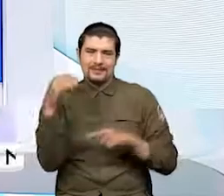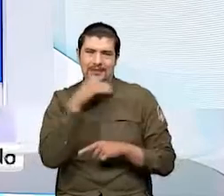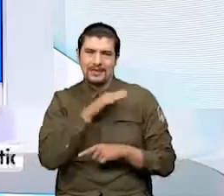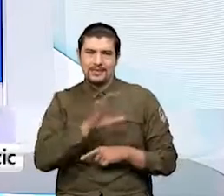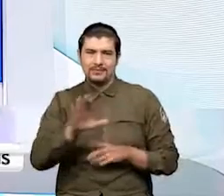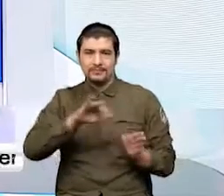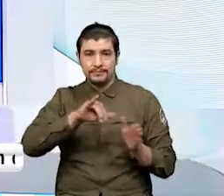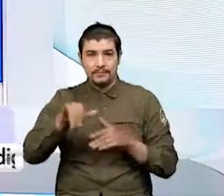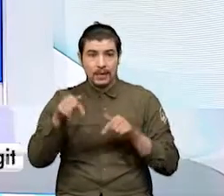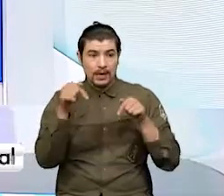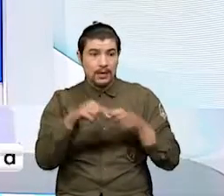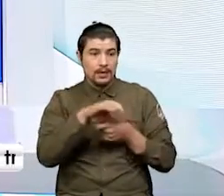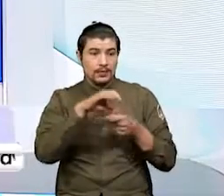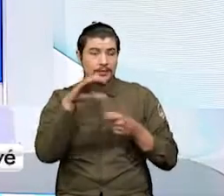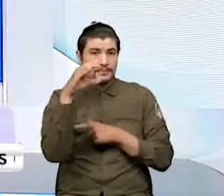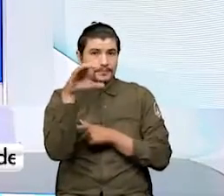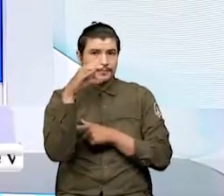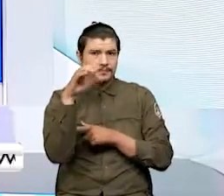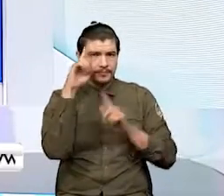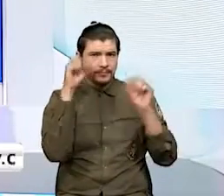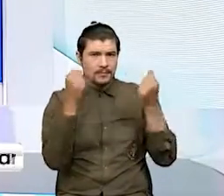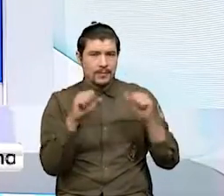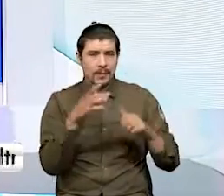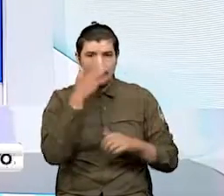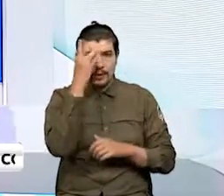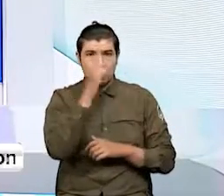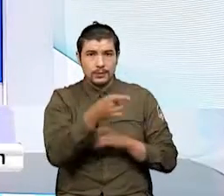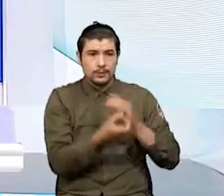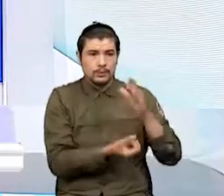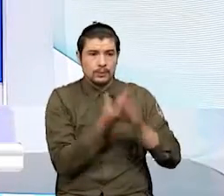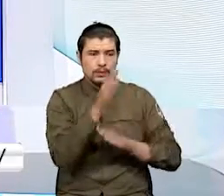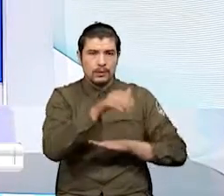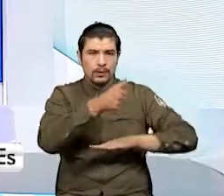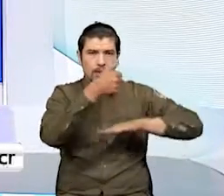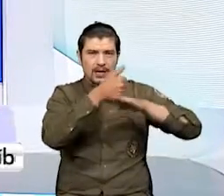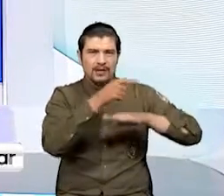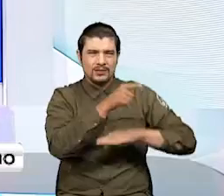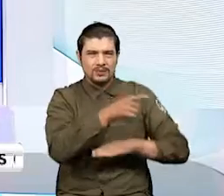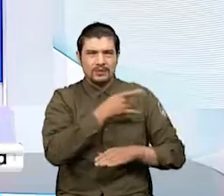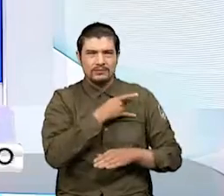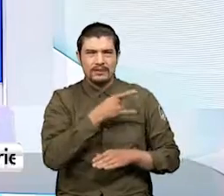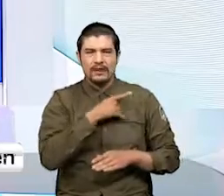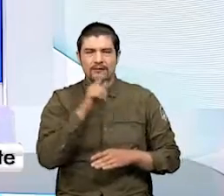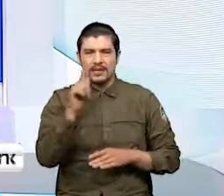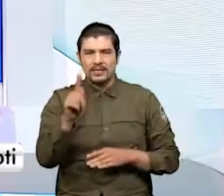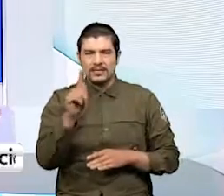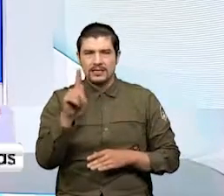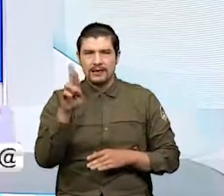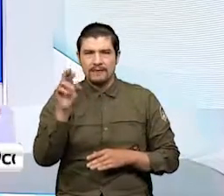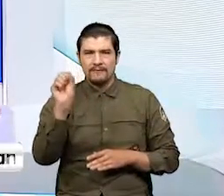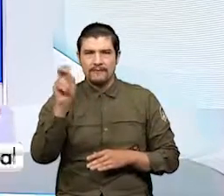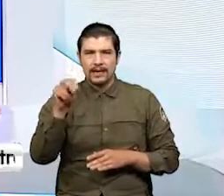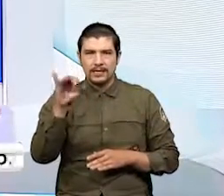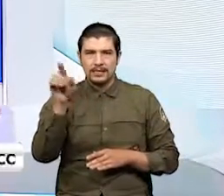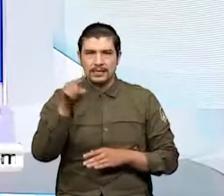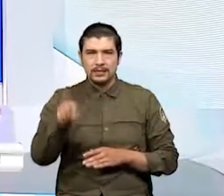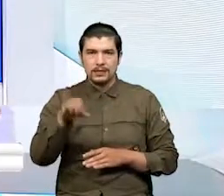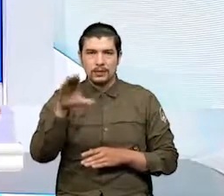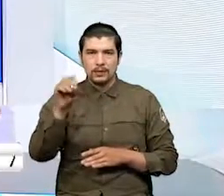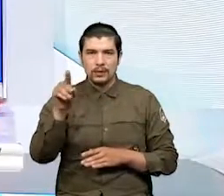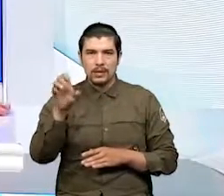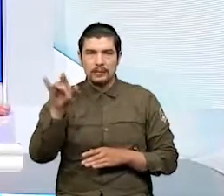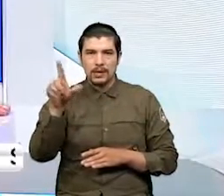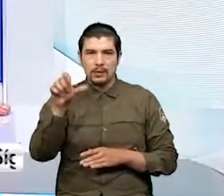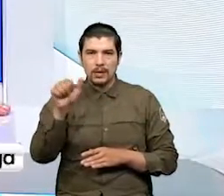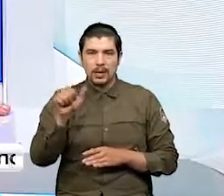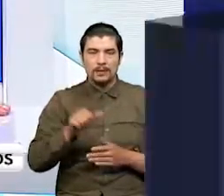en la ciudad de cúcuta hay polémica por la elección del nuevo rector de la universidad francisco de paula santander y del gato buenas tardes porque se ha generado esta